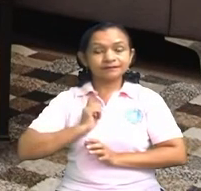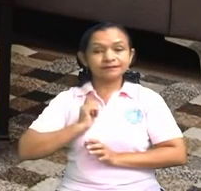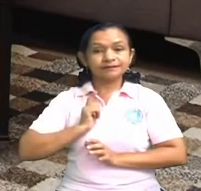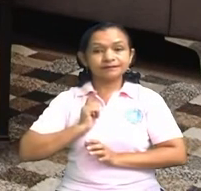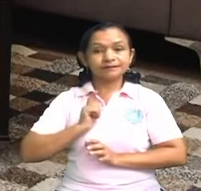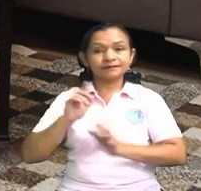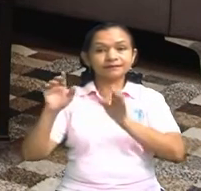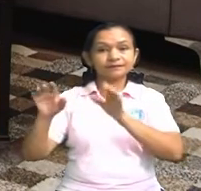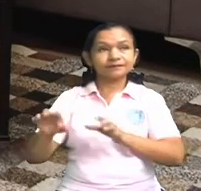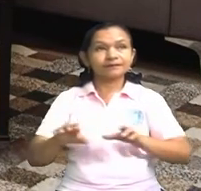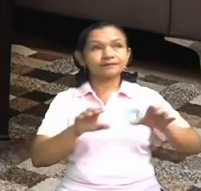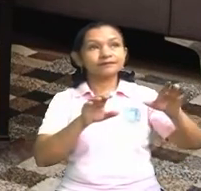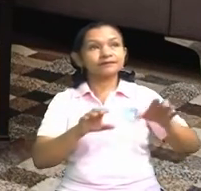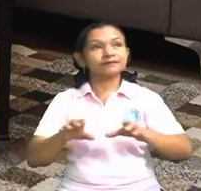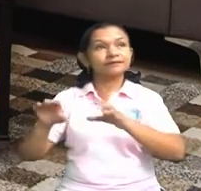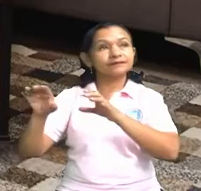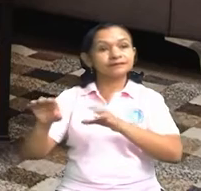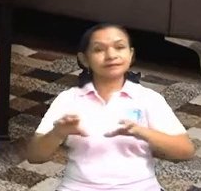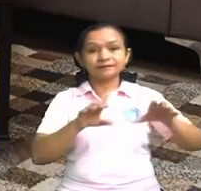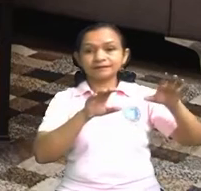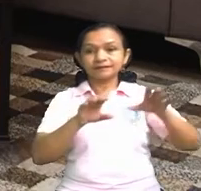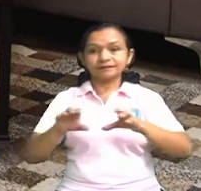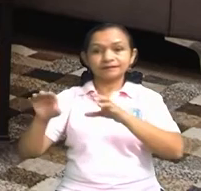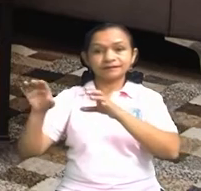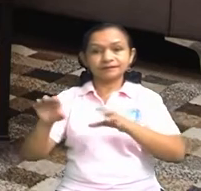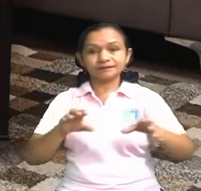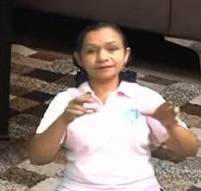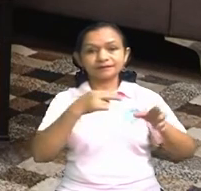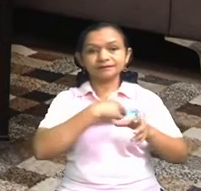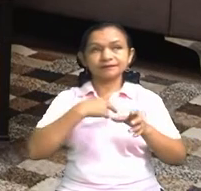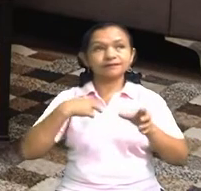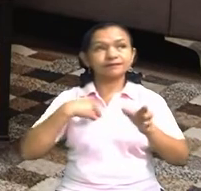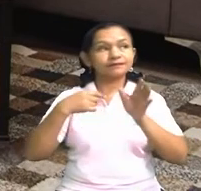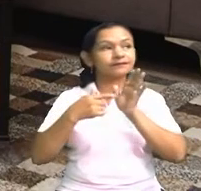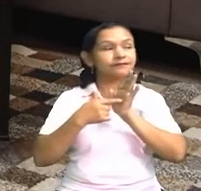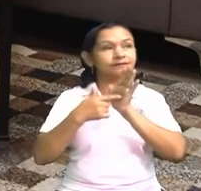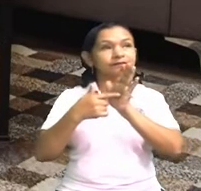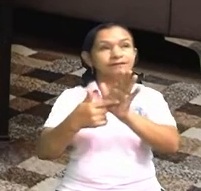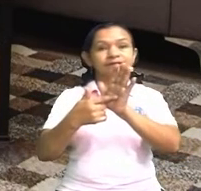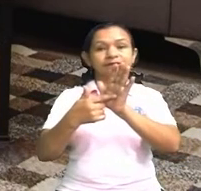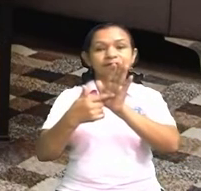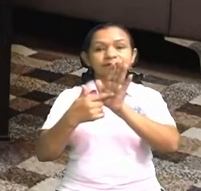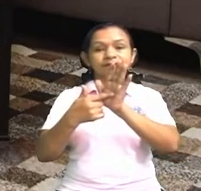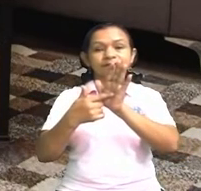las actividades que hemos realizado. Este, por ejemplo,